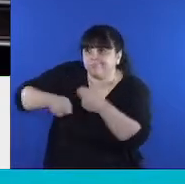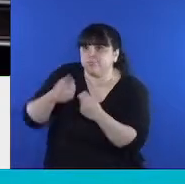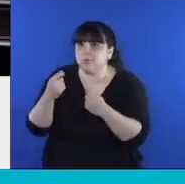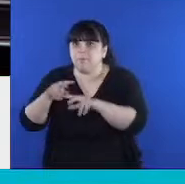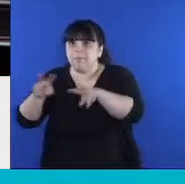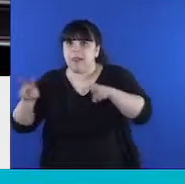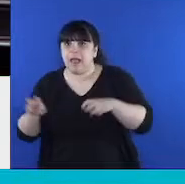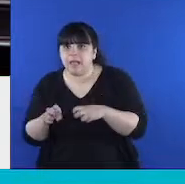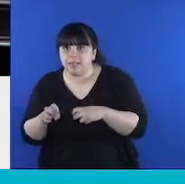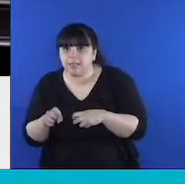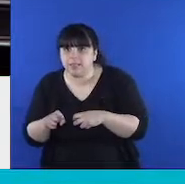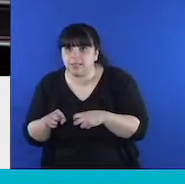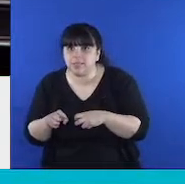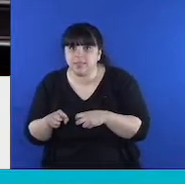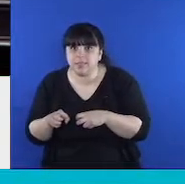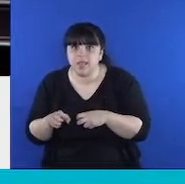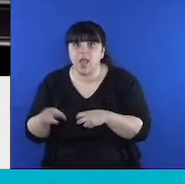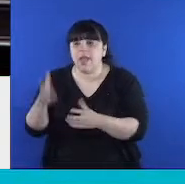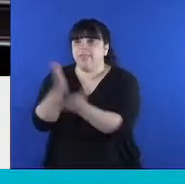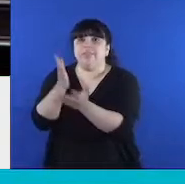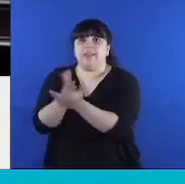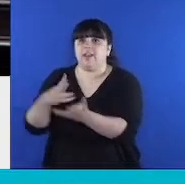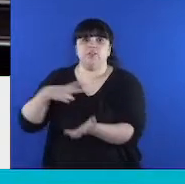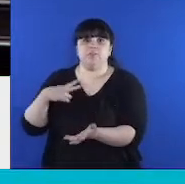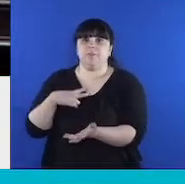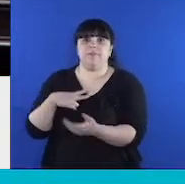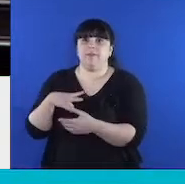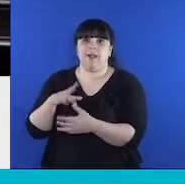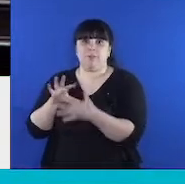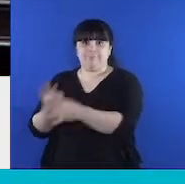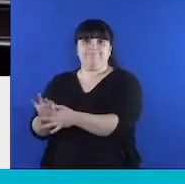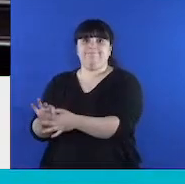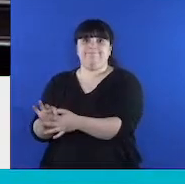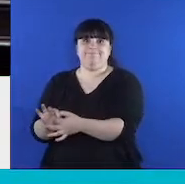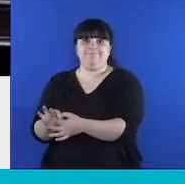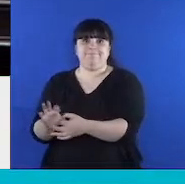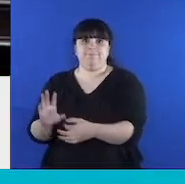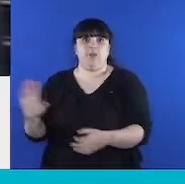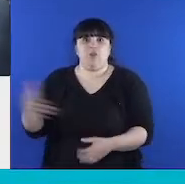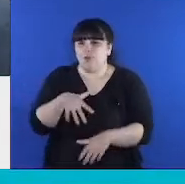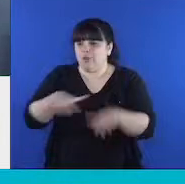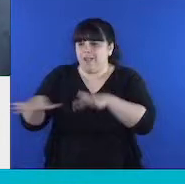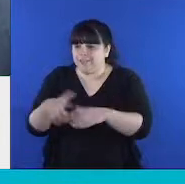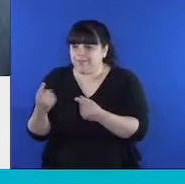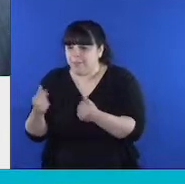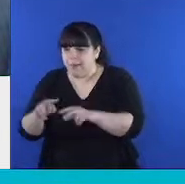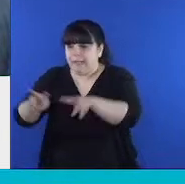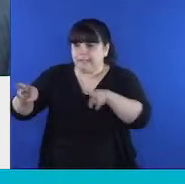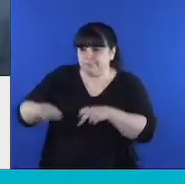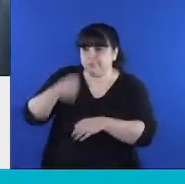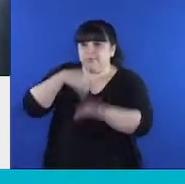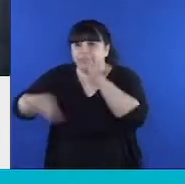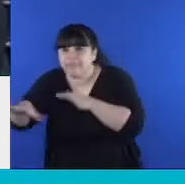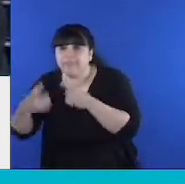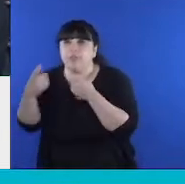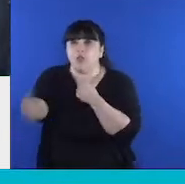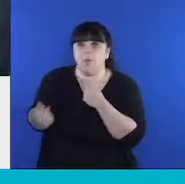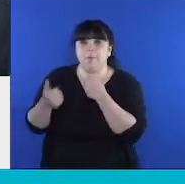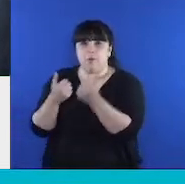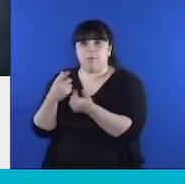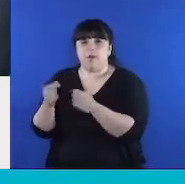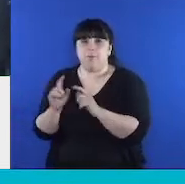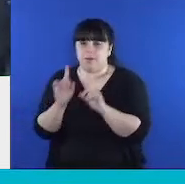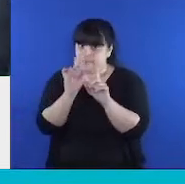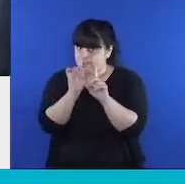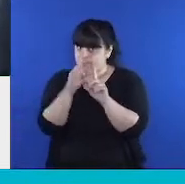derecho privado. Todas las actividades comerciales y financieras que realice, y acá voy a hacer una salvedad porque